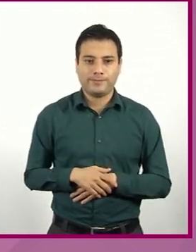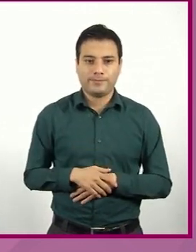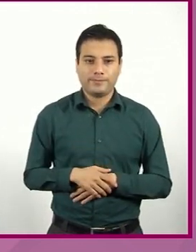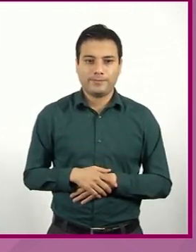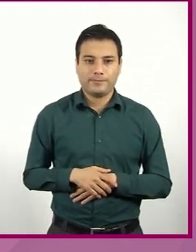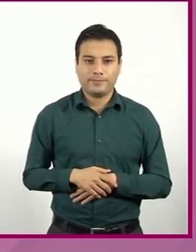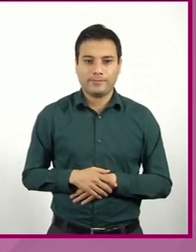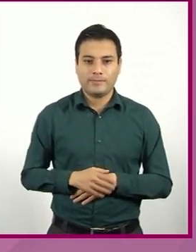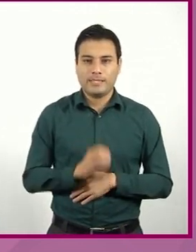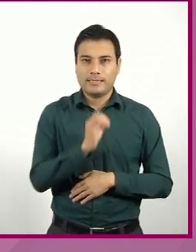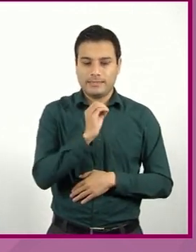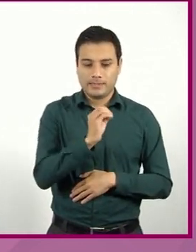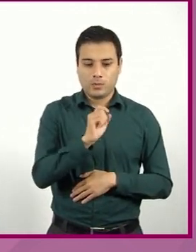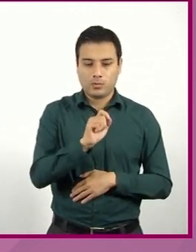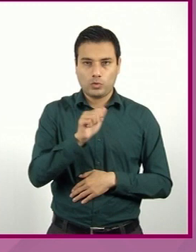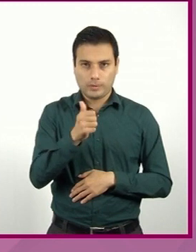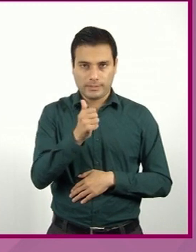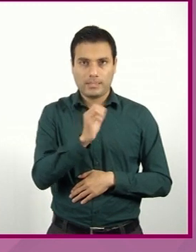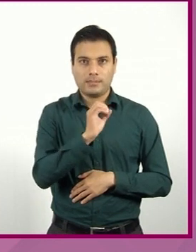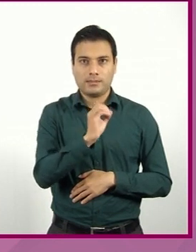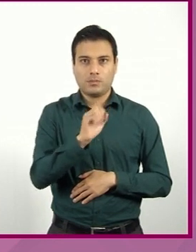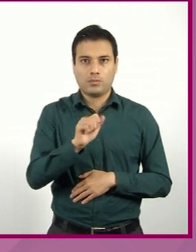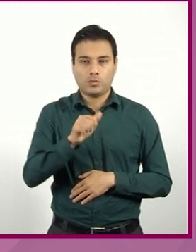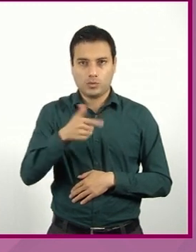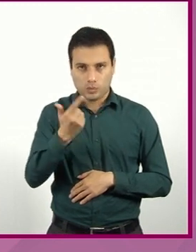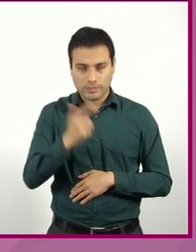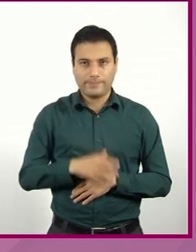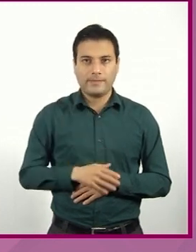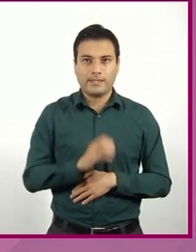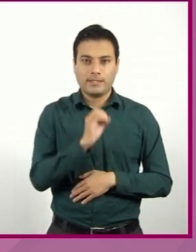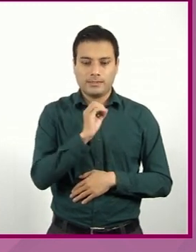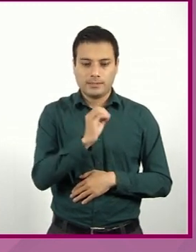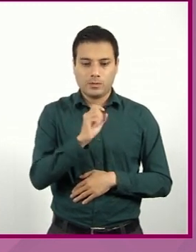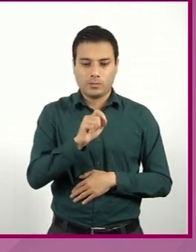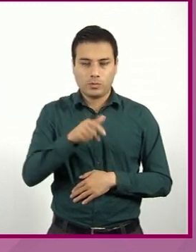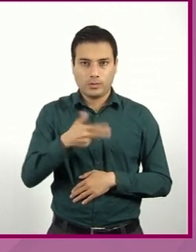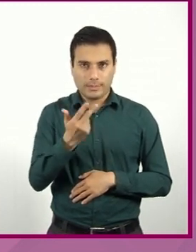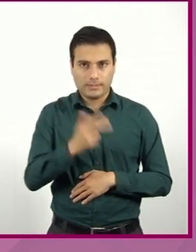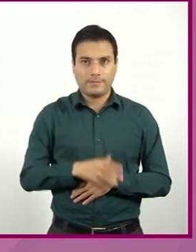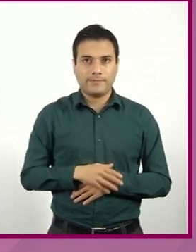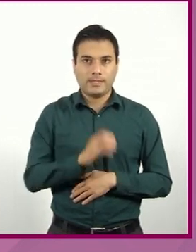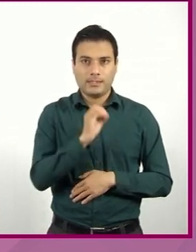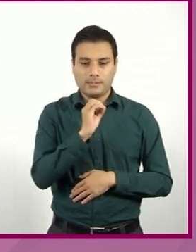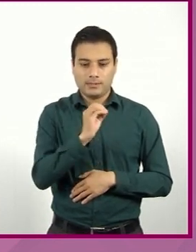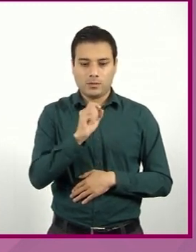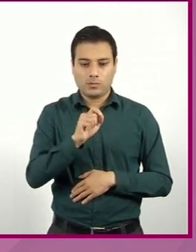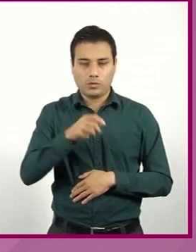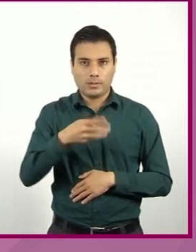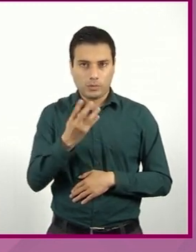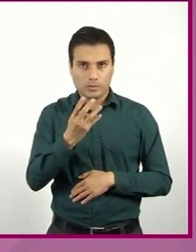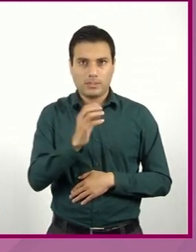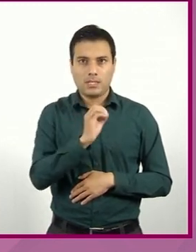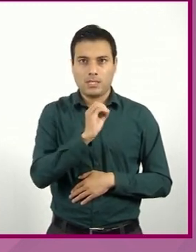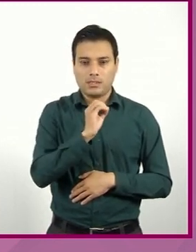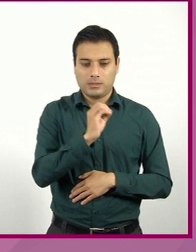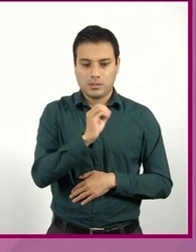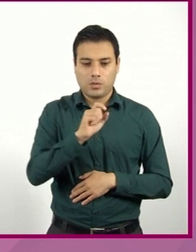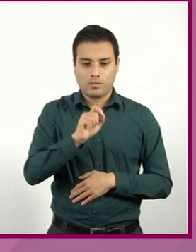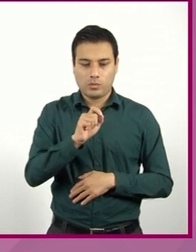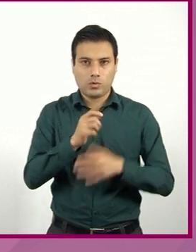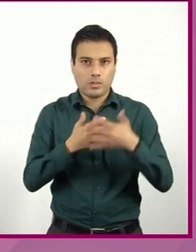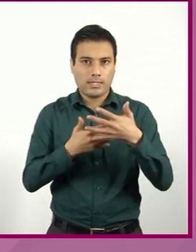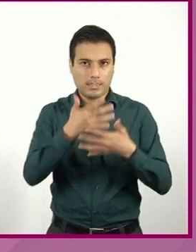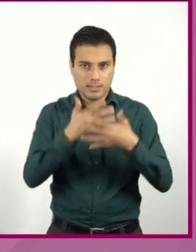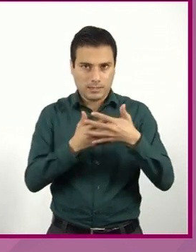11 centésimos, 12 centésimos, 13 centésimos, 14 centésimos,